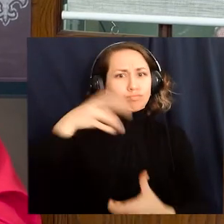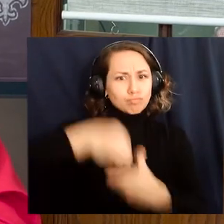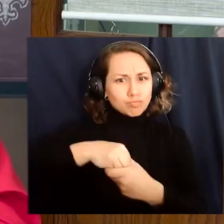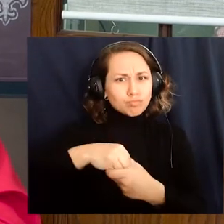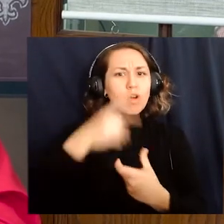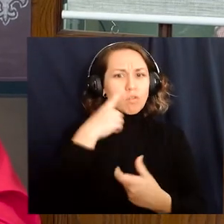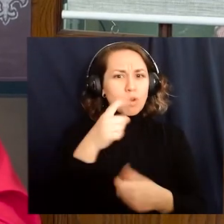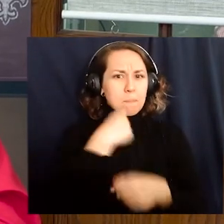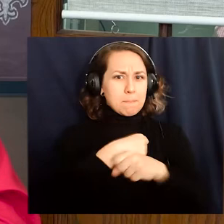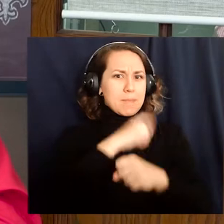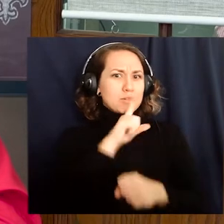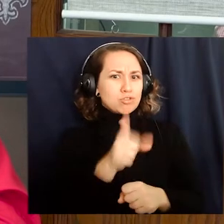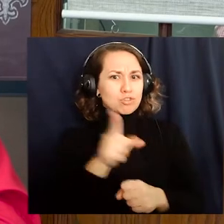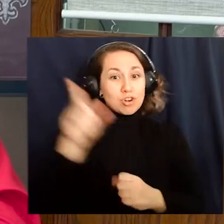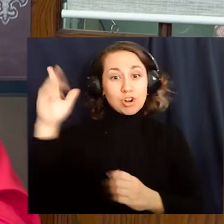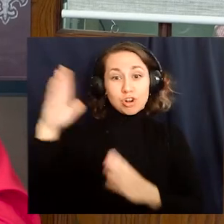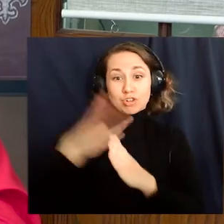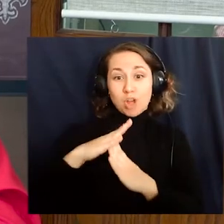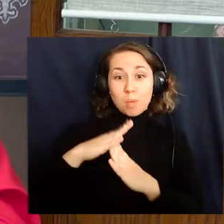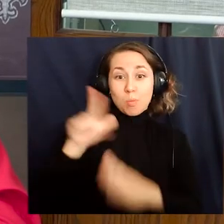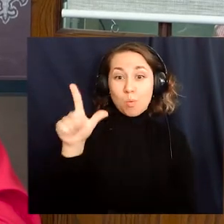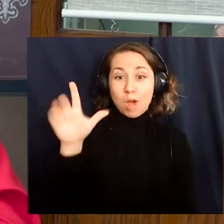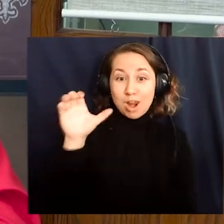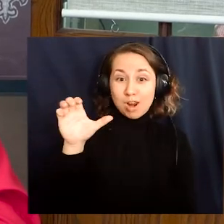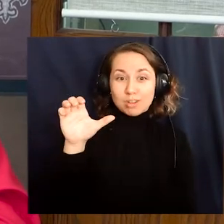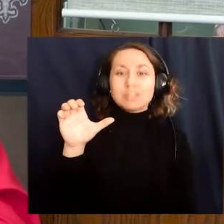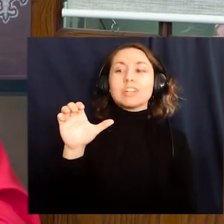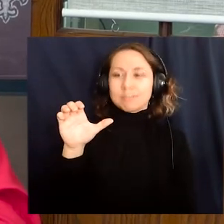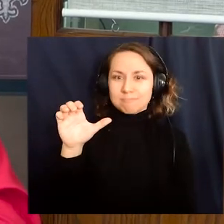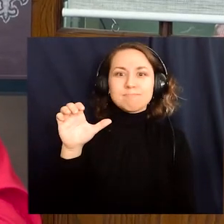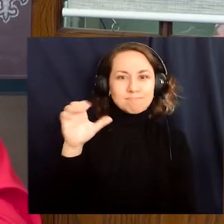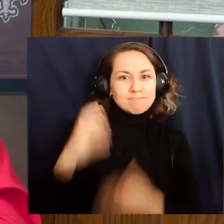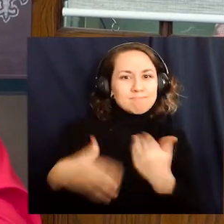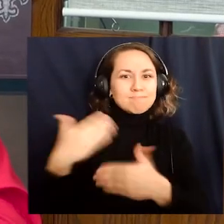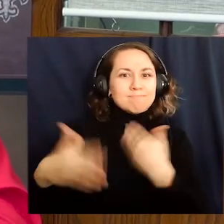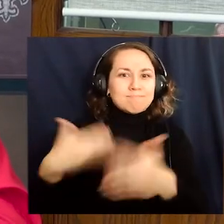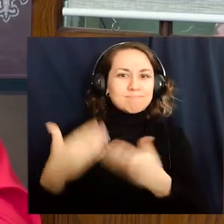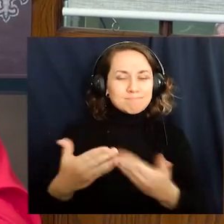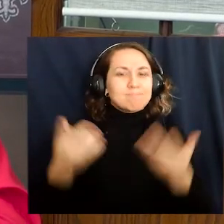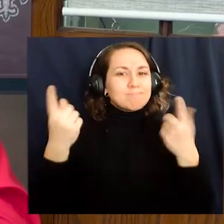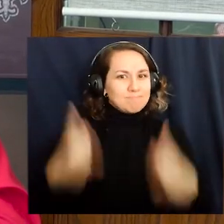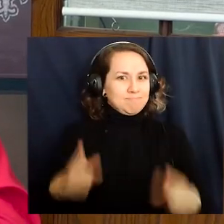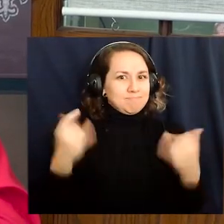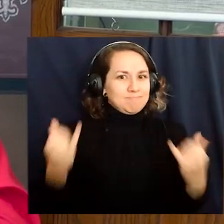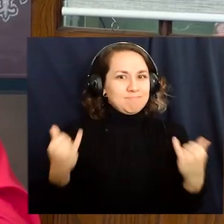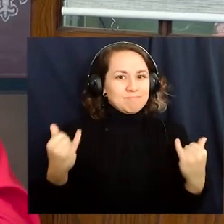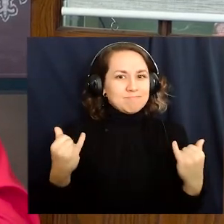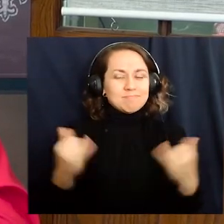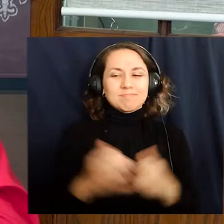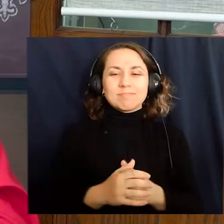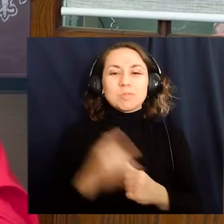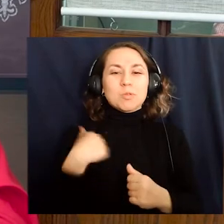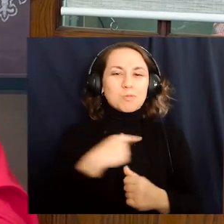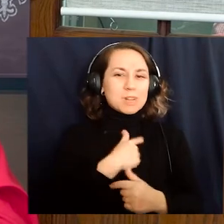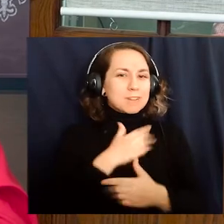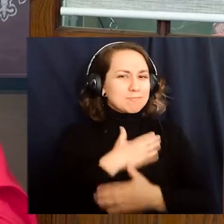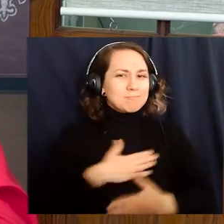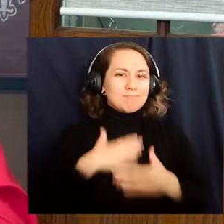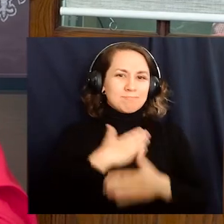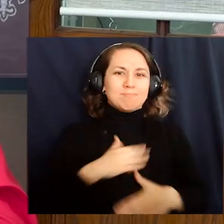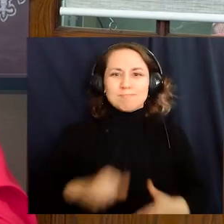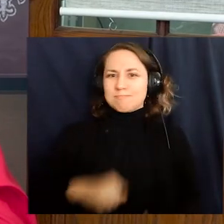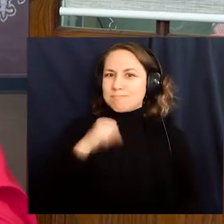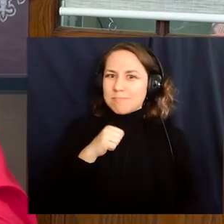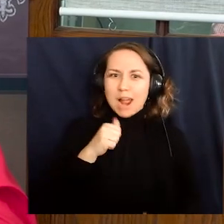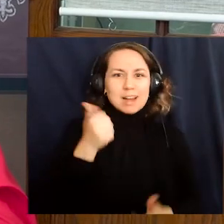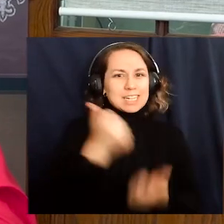a este punto hoy. Estamos extremadamente orgullosos de cada uno de ustedes. Ustedes son los mejores de este distrito y eso significa algo. No